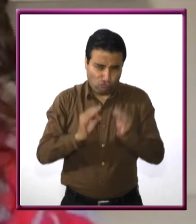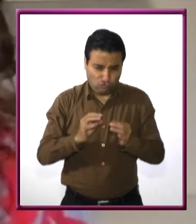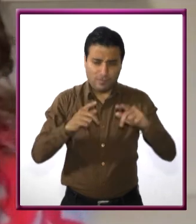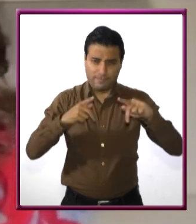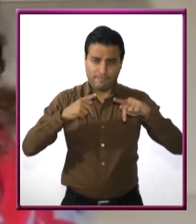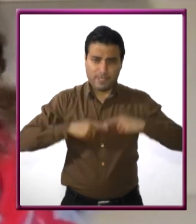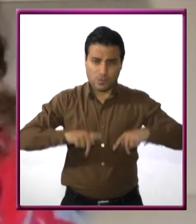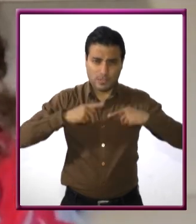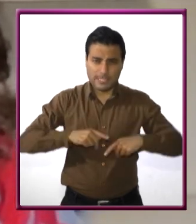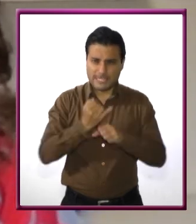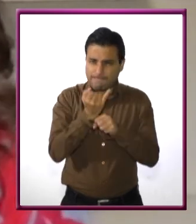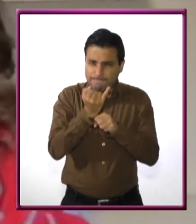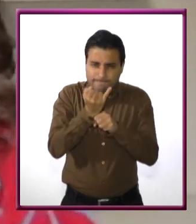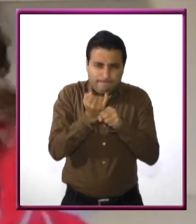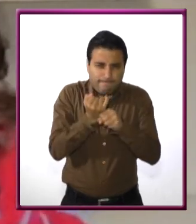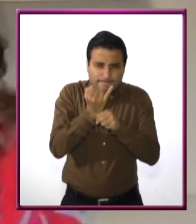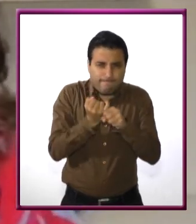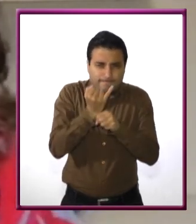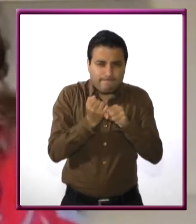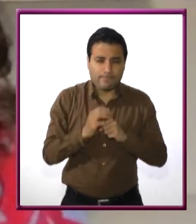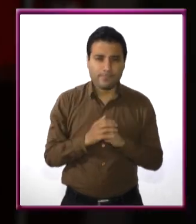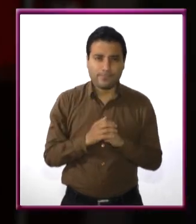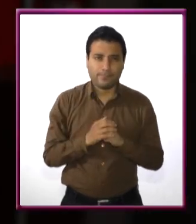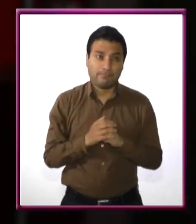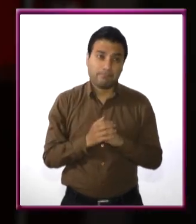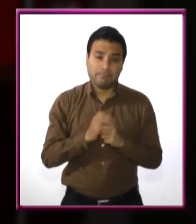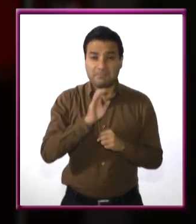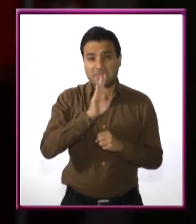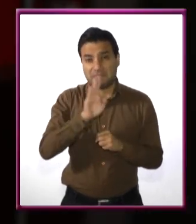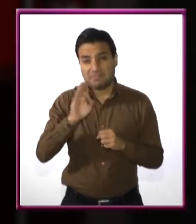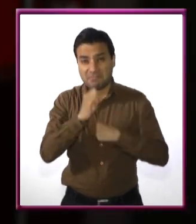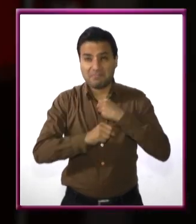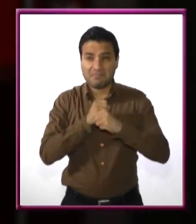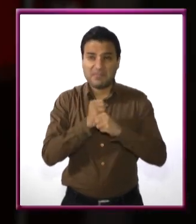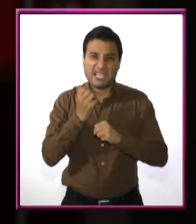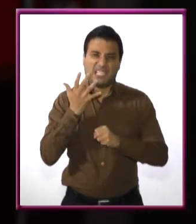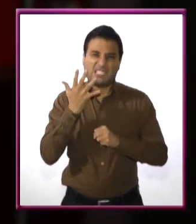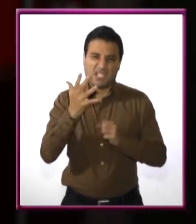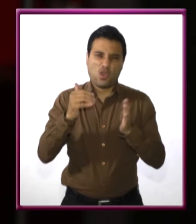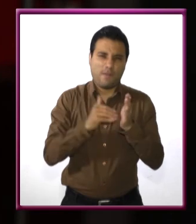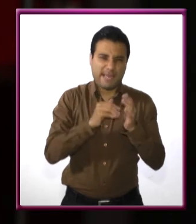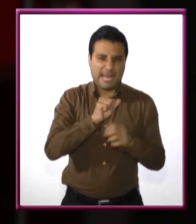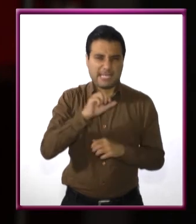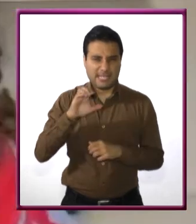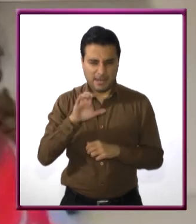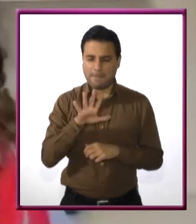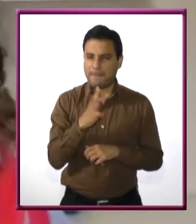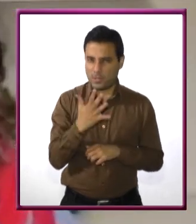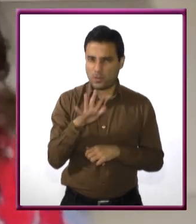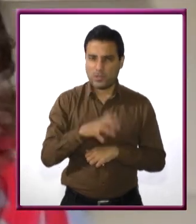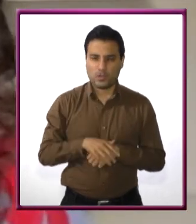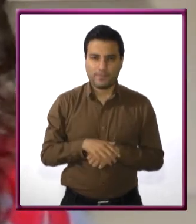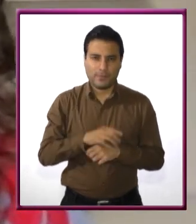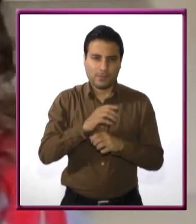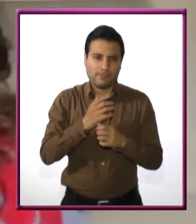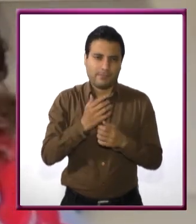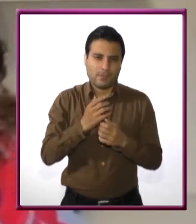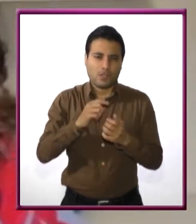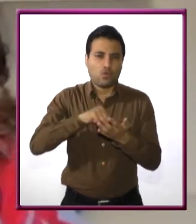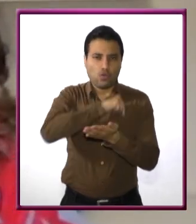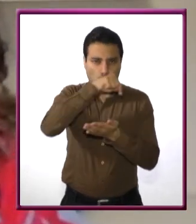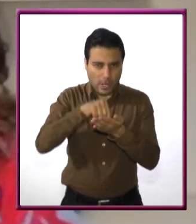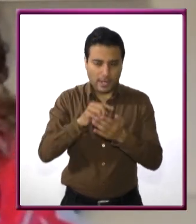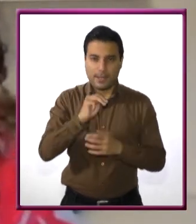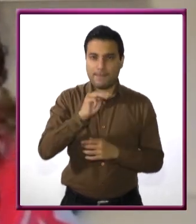sobre actividades precientíficas datan del 5000 a.C. aproximadamente en